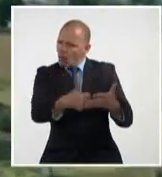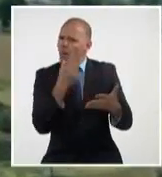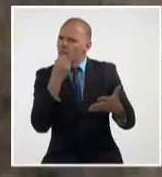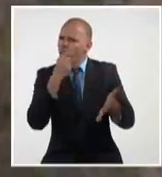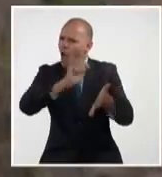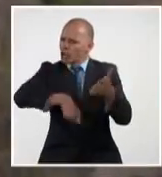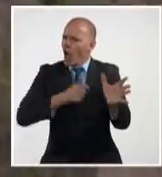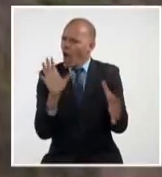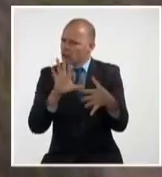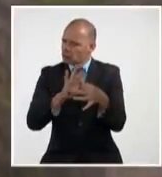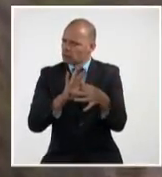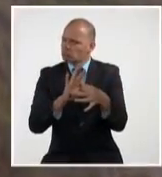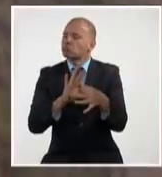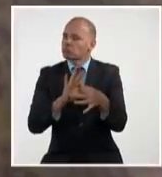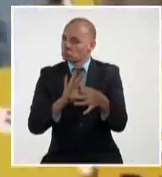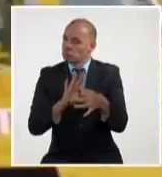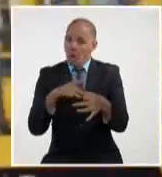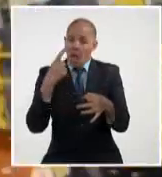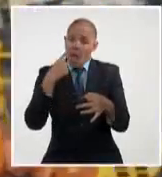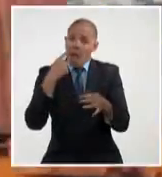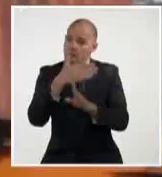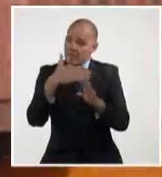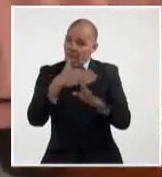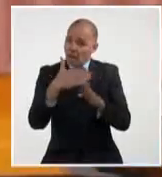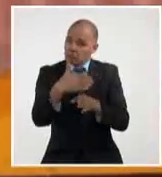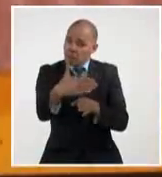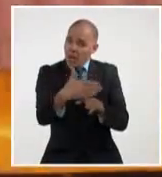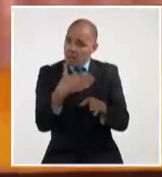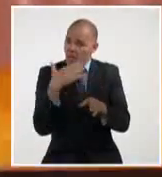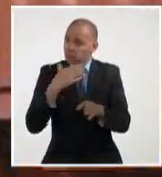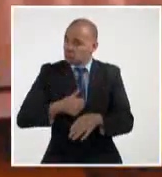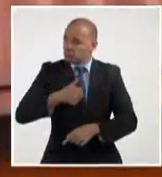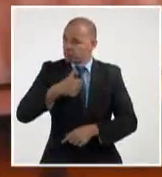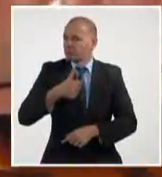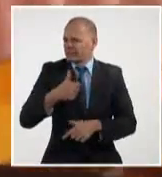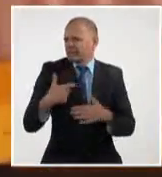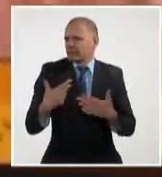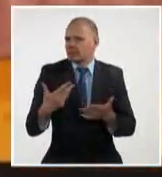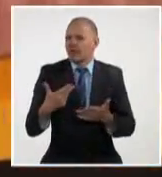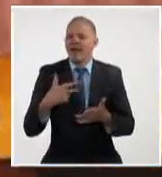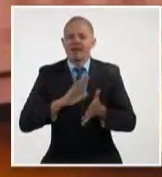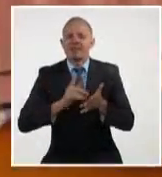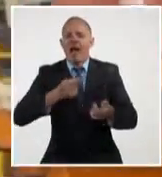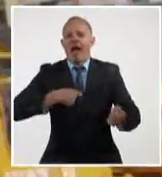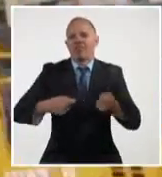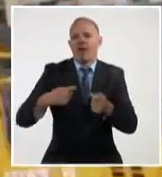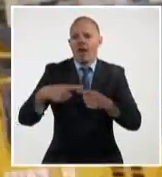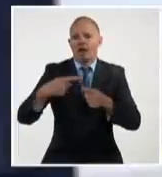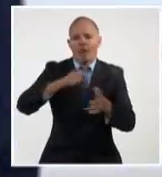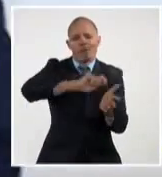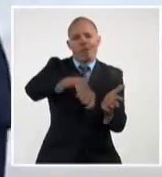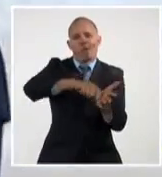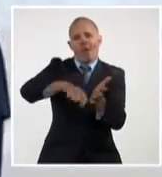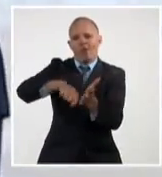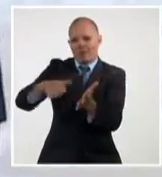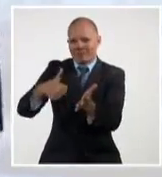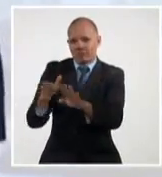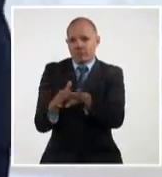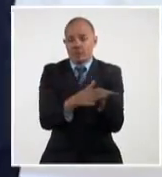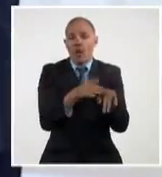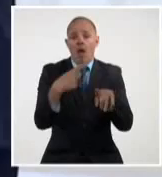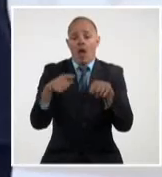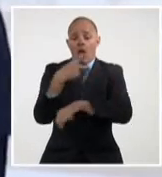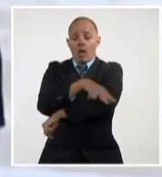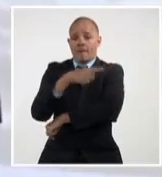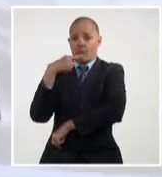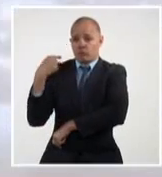los últimos años en el principal socio comercial de África. Rusia, por su parte, también